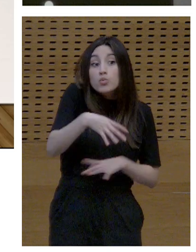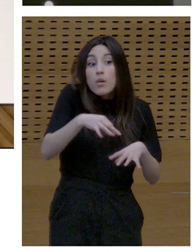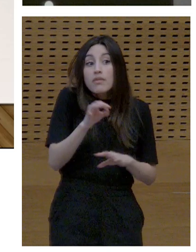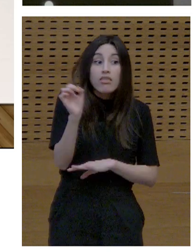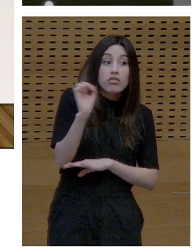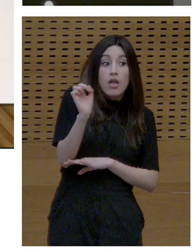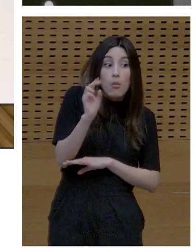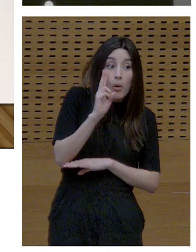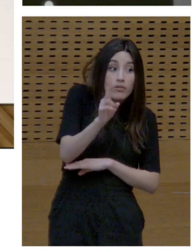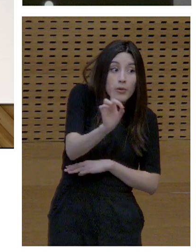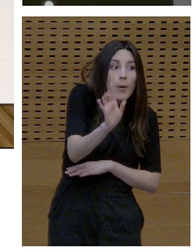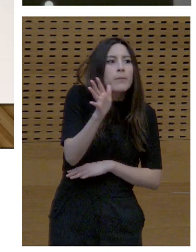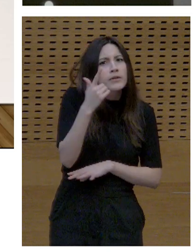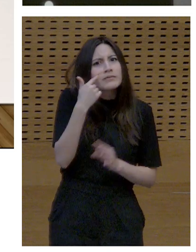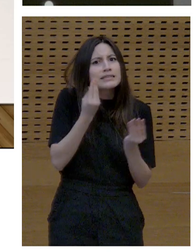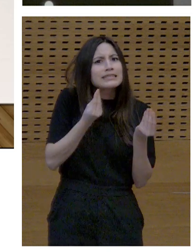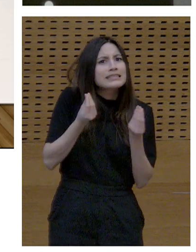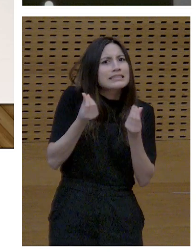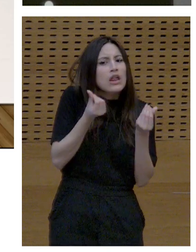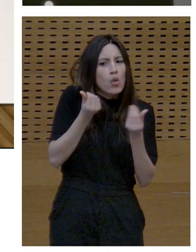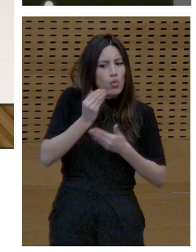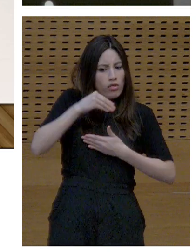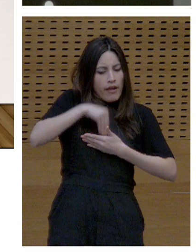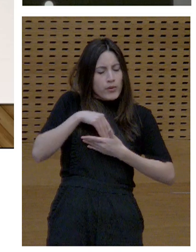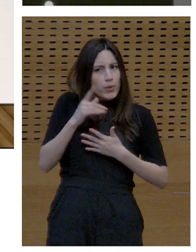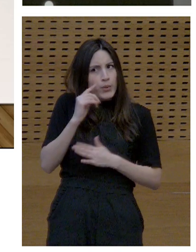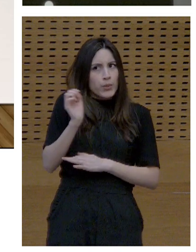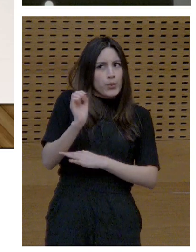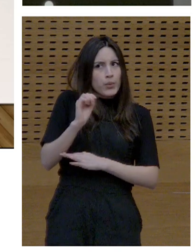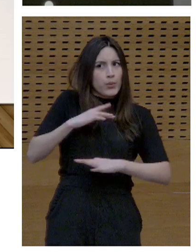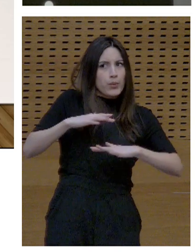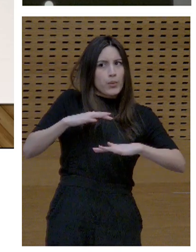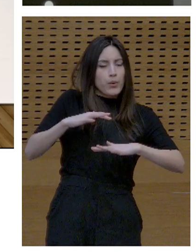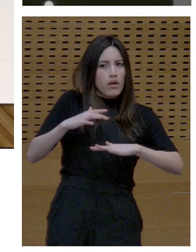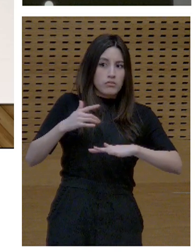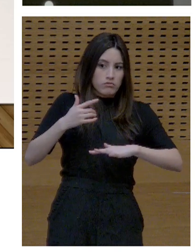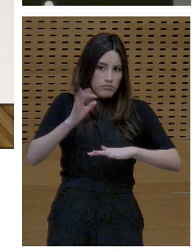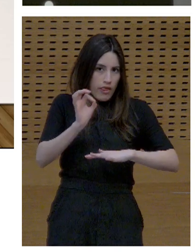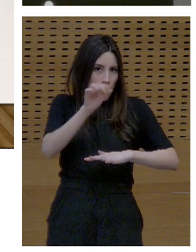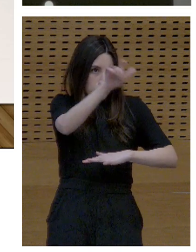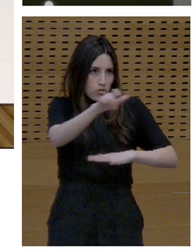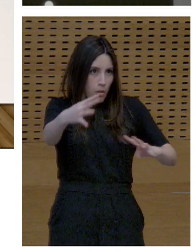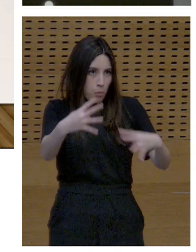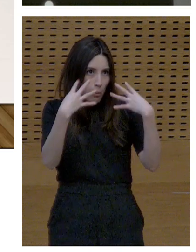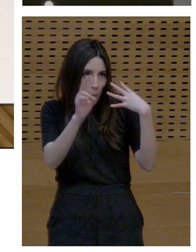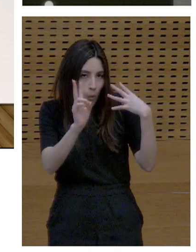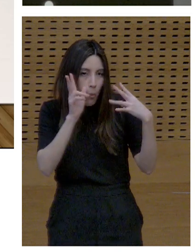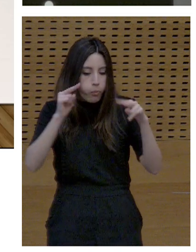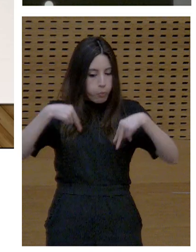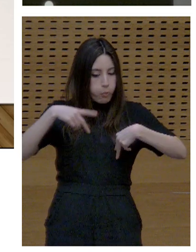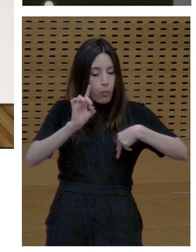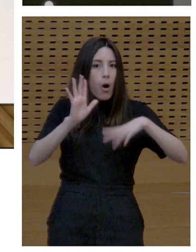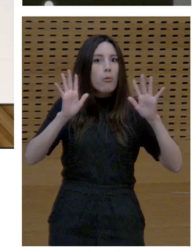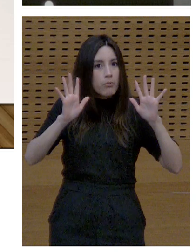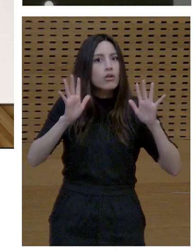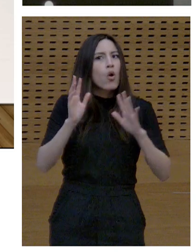pero hay una sensación de temblor interno. Yo siento el temblor aunque no se vea y luego pues con el tiempo aparece el temblor. Pero el